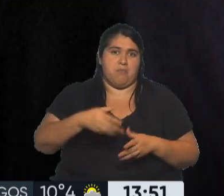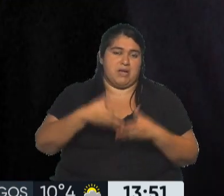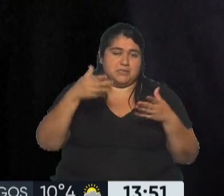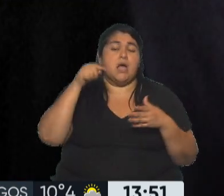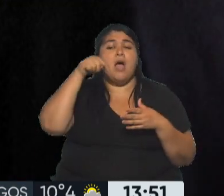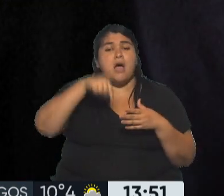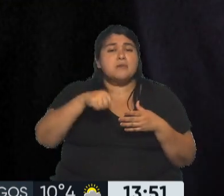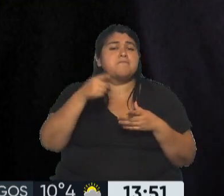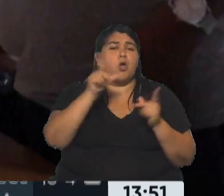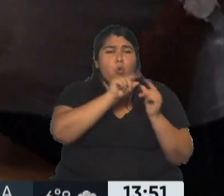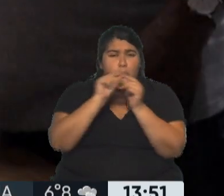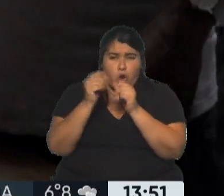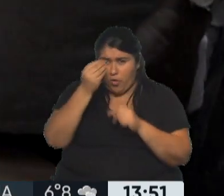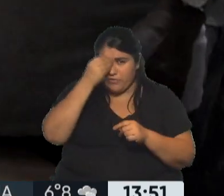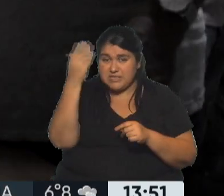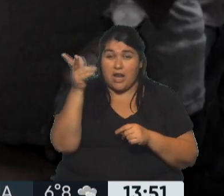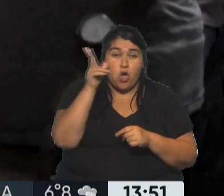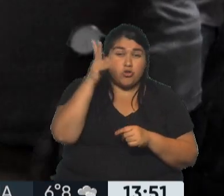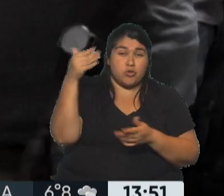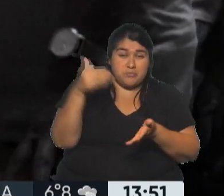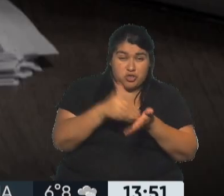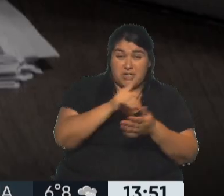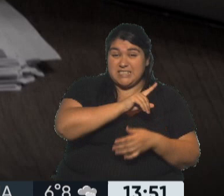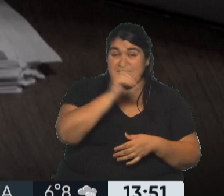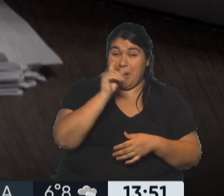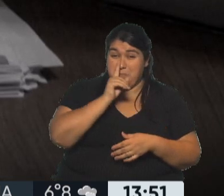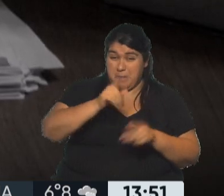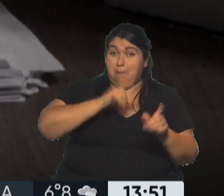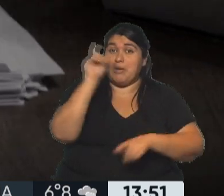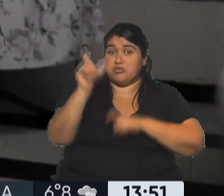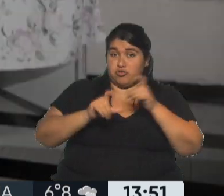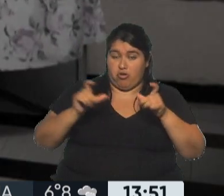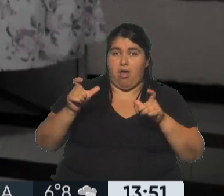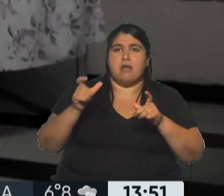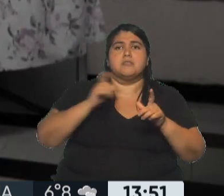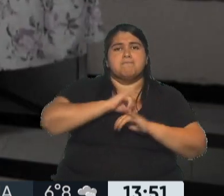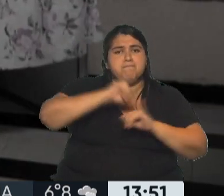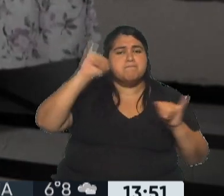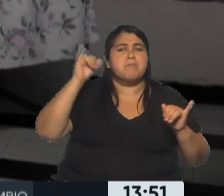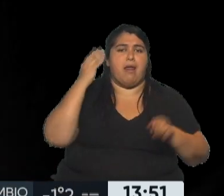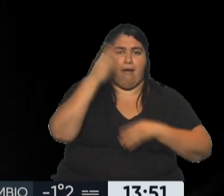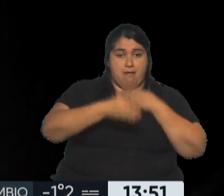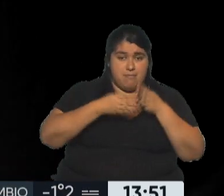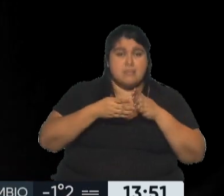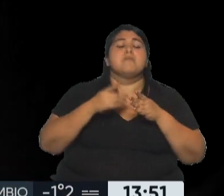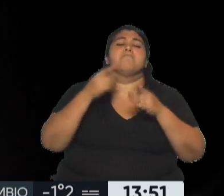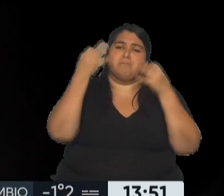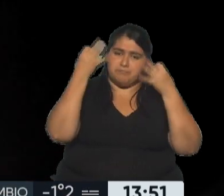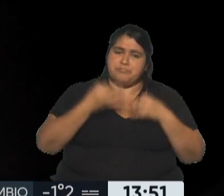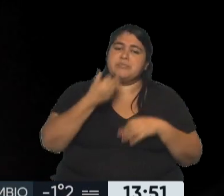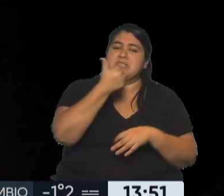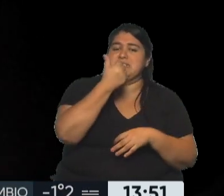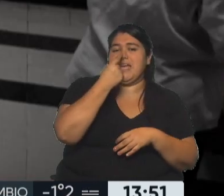que, según los números oficiales, de los 8.100.000 ciudadanos convocados a votar el domingo pasado, acudieron 6.100.000,